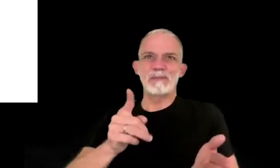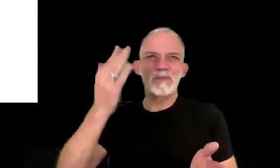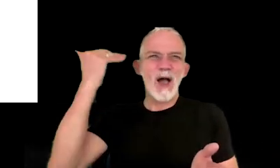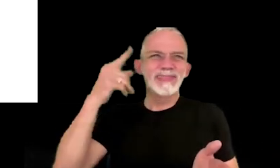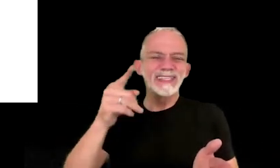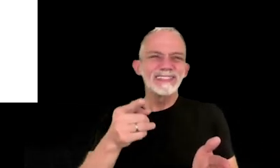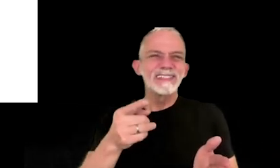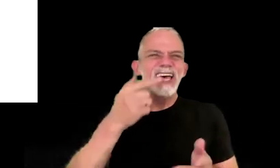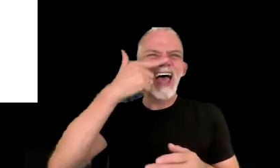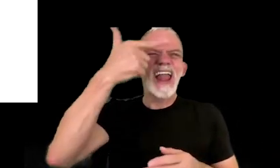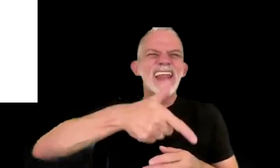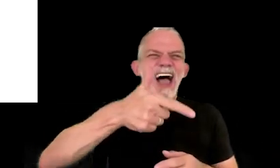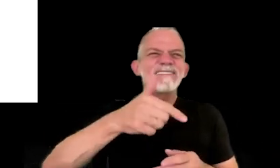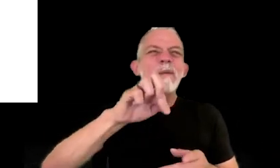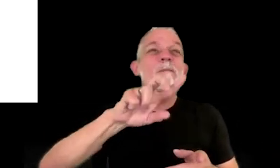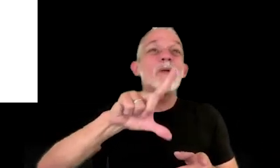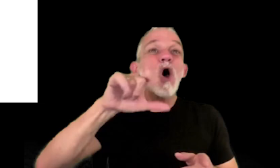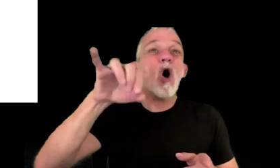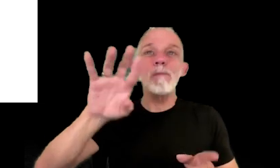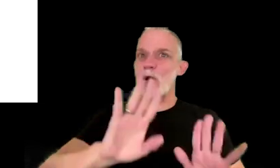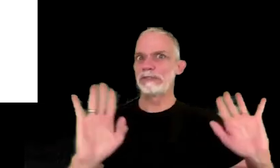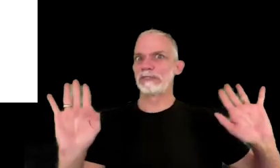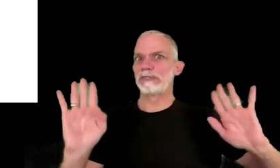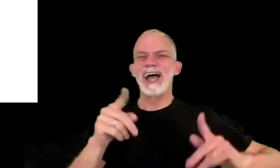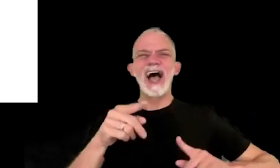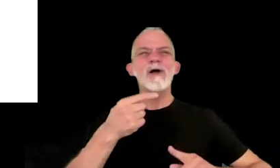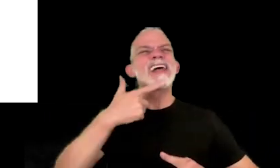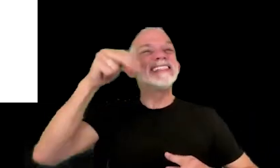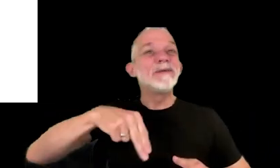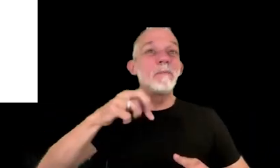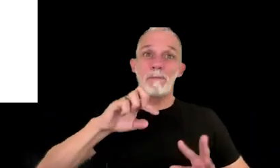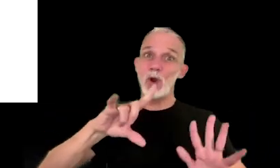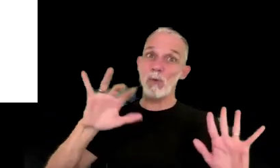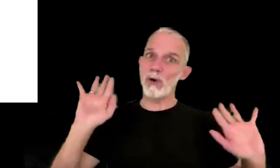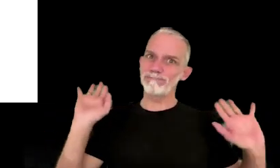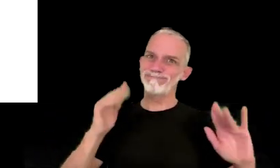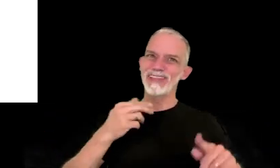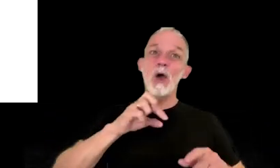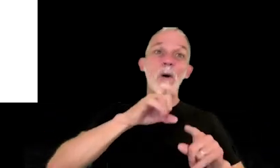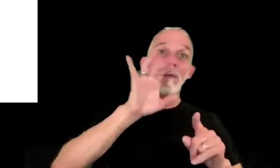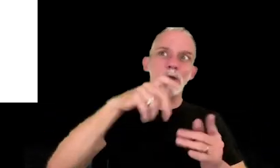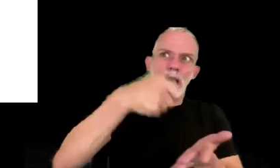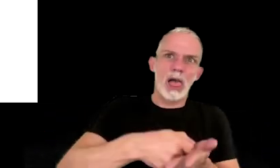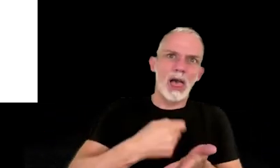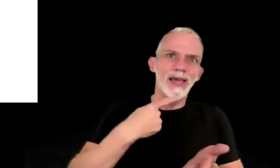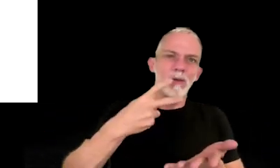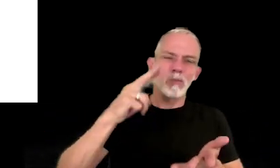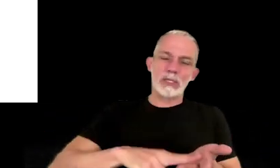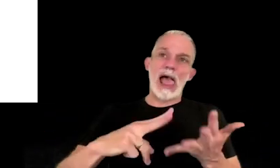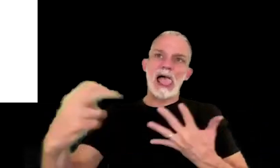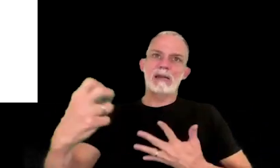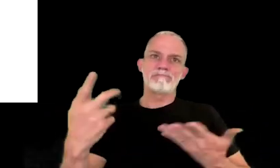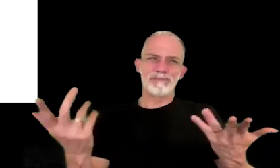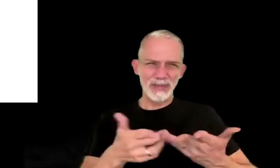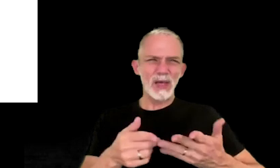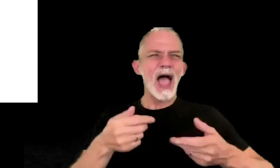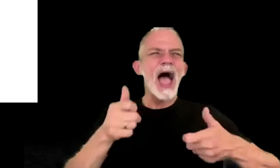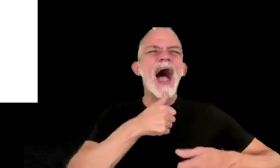de la nafta con plomo, porque fíjense que ahora es nafta sin plomo. La contaminación, el uso del agua, los cánones de